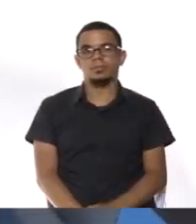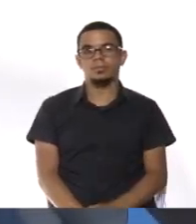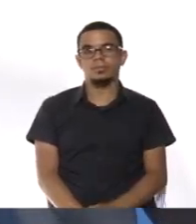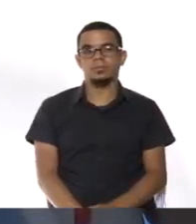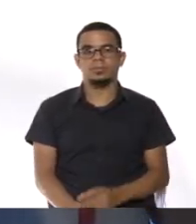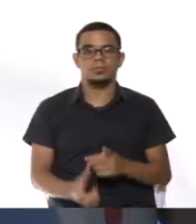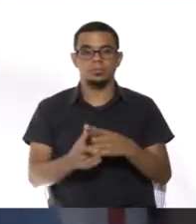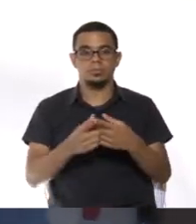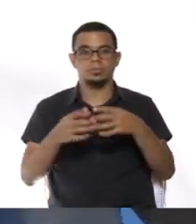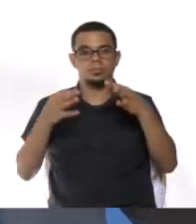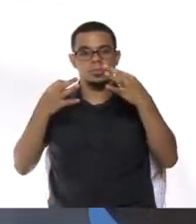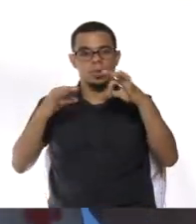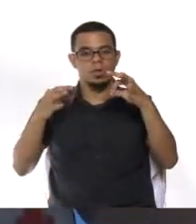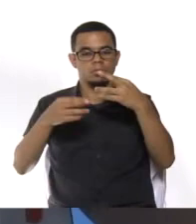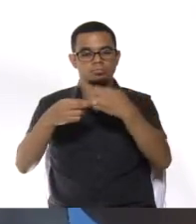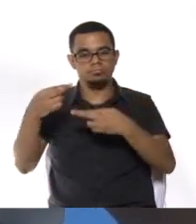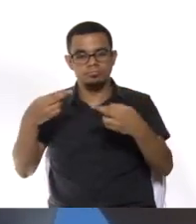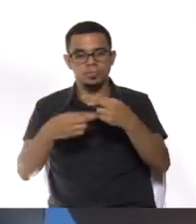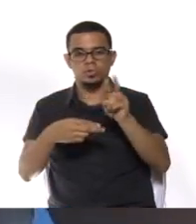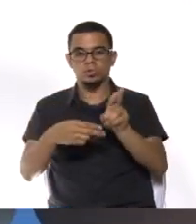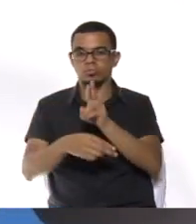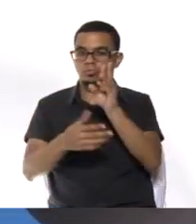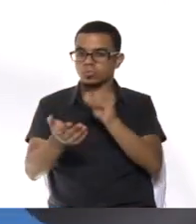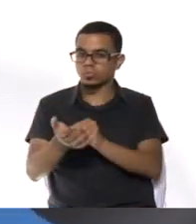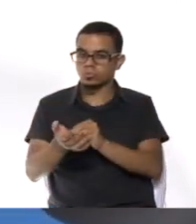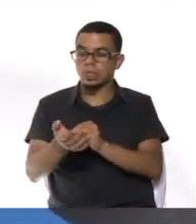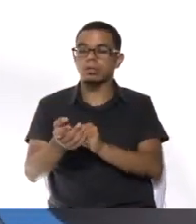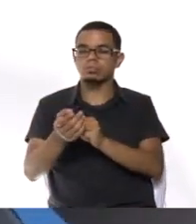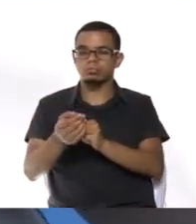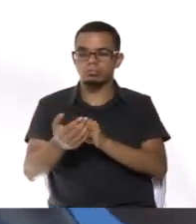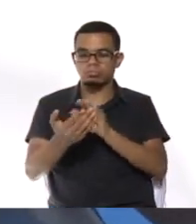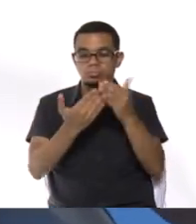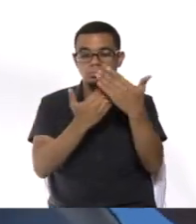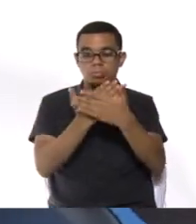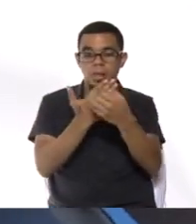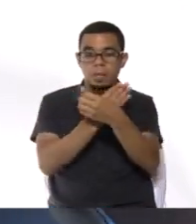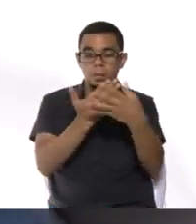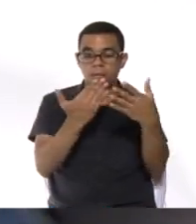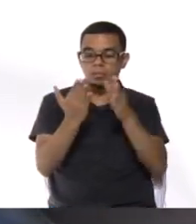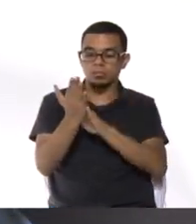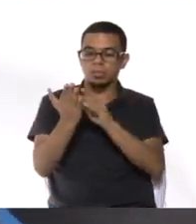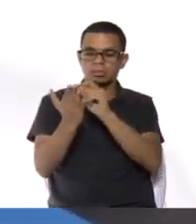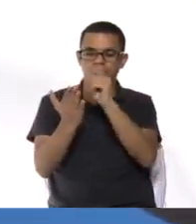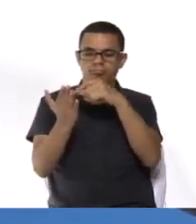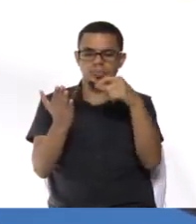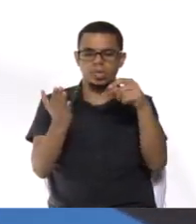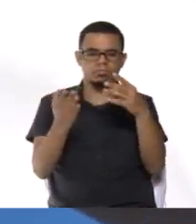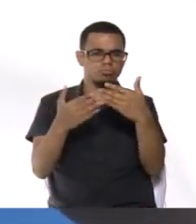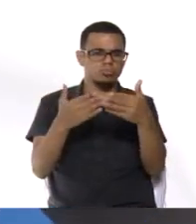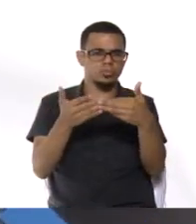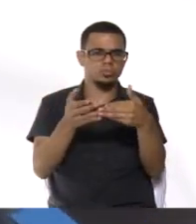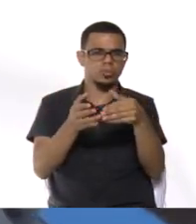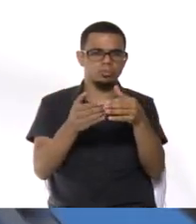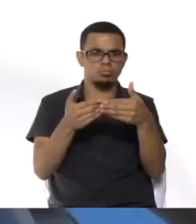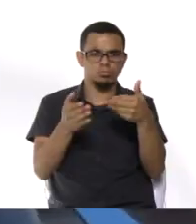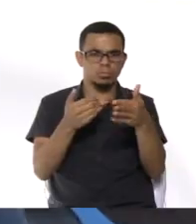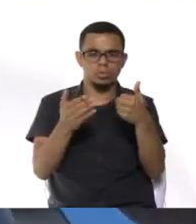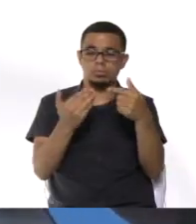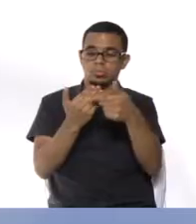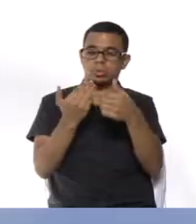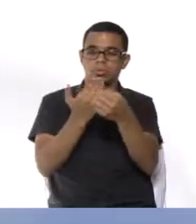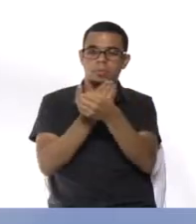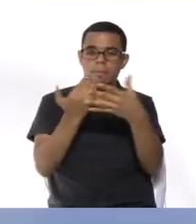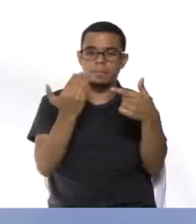con hojas recicladas podemos elaborar nuestro tipo de texto de